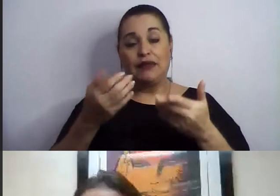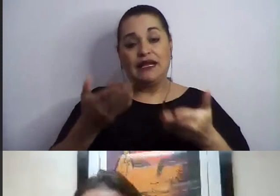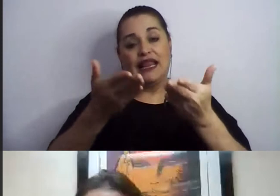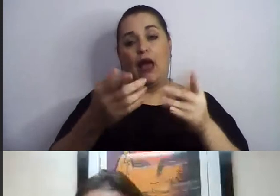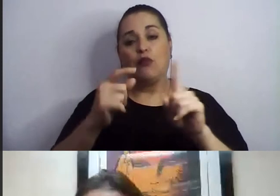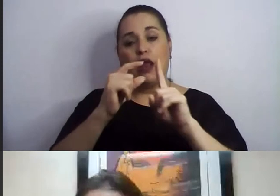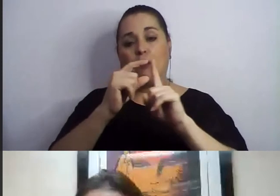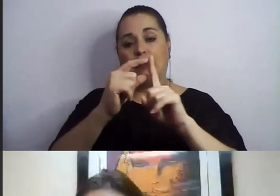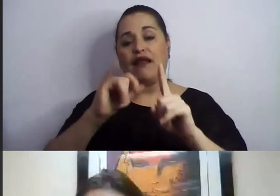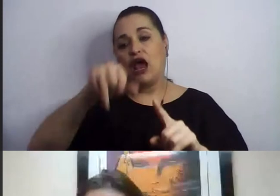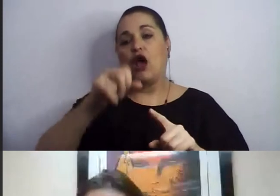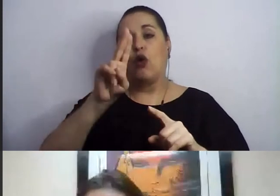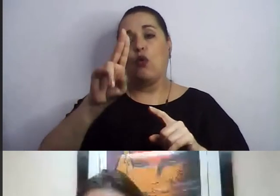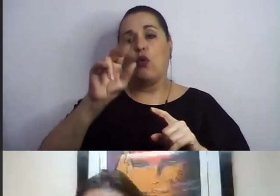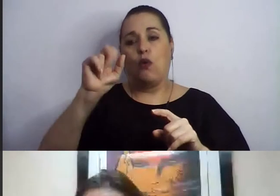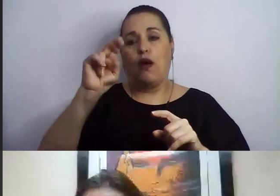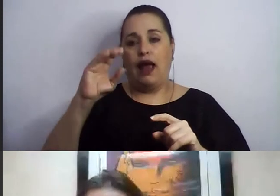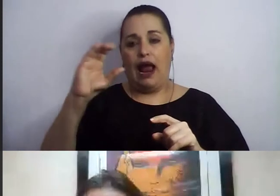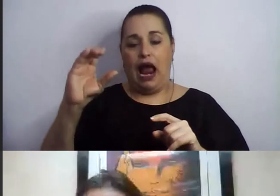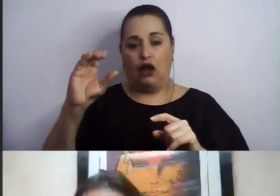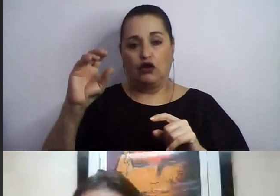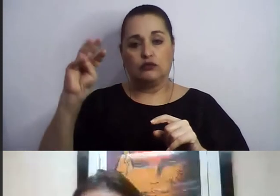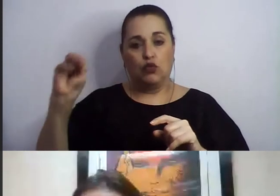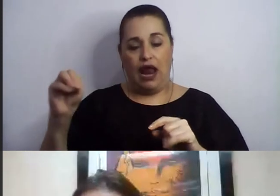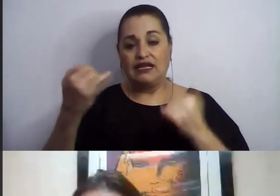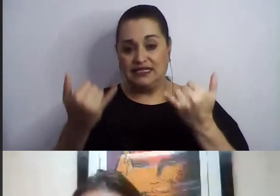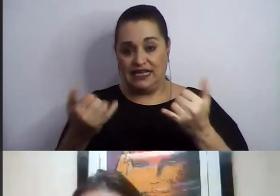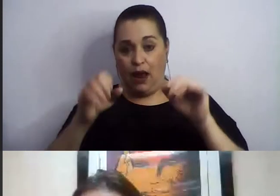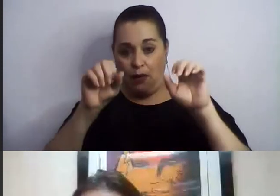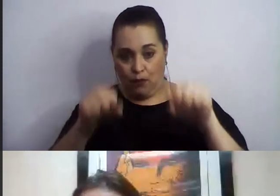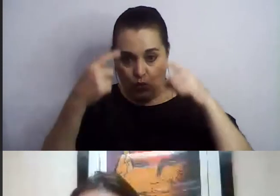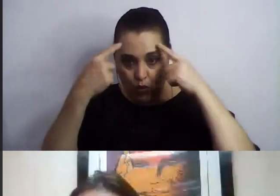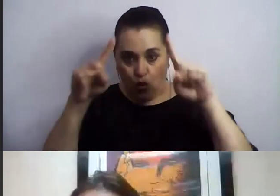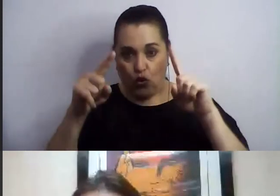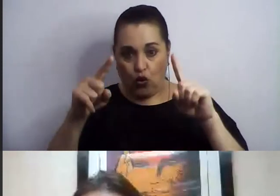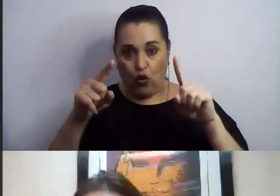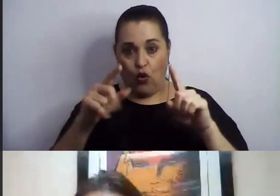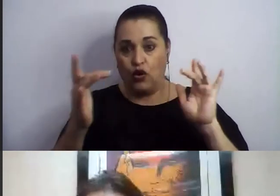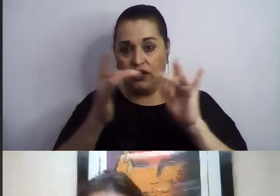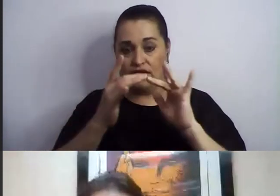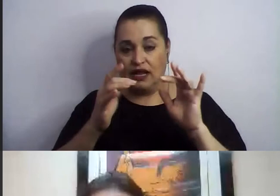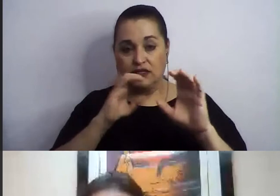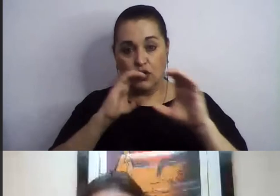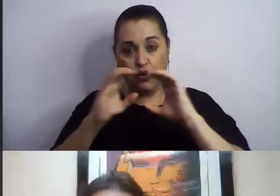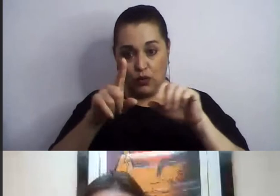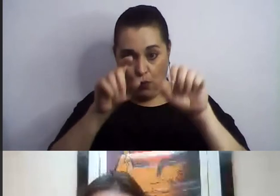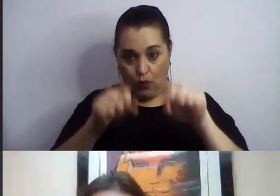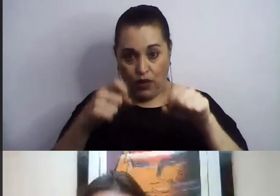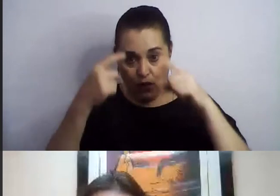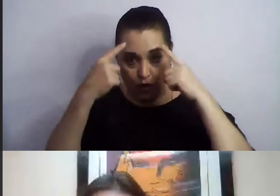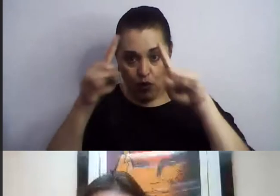a don Juan Carlos Morales a ver si ya ahora si se puede comunicar don Juan Carlos